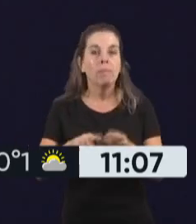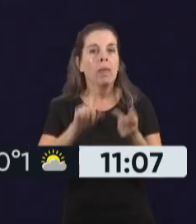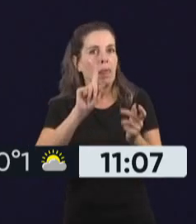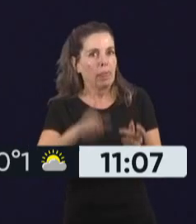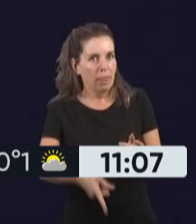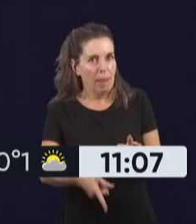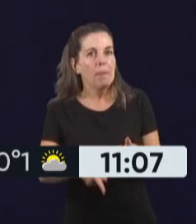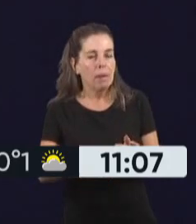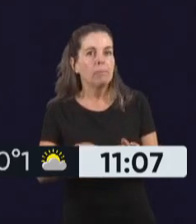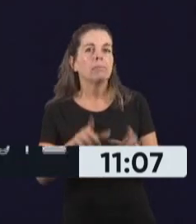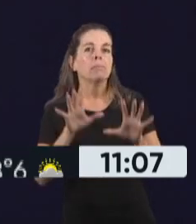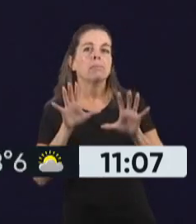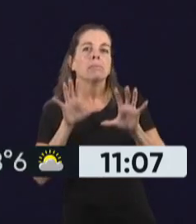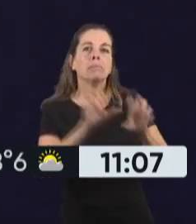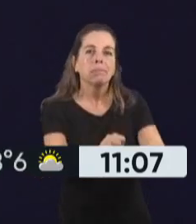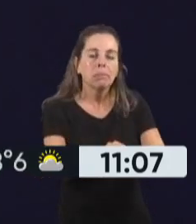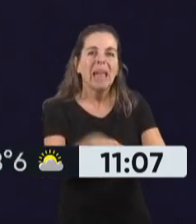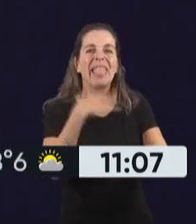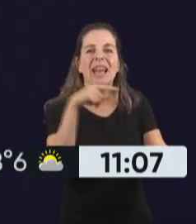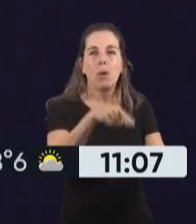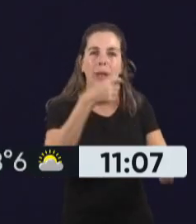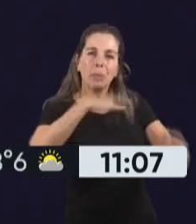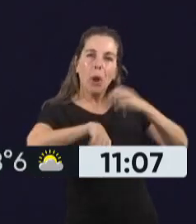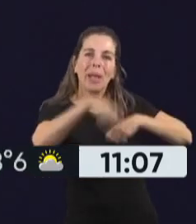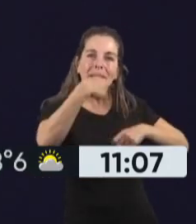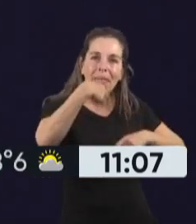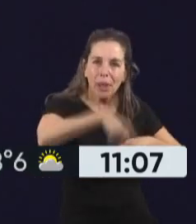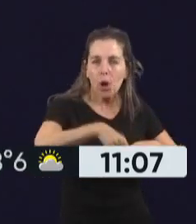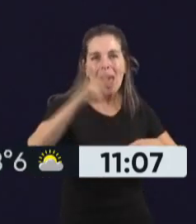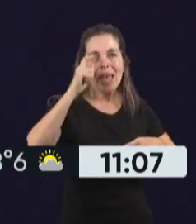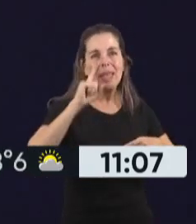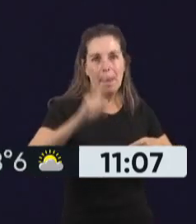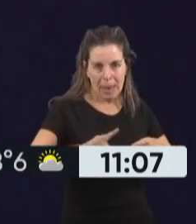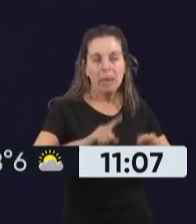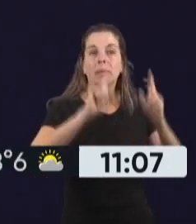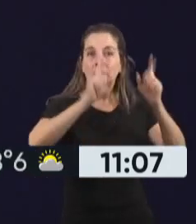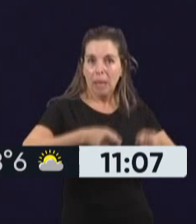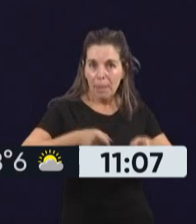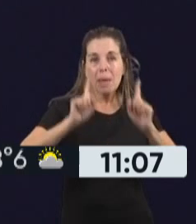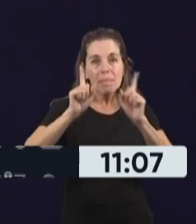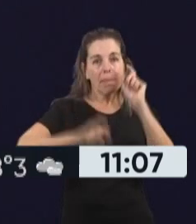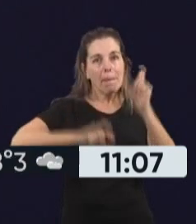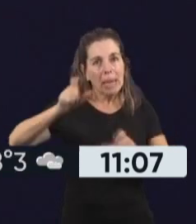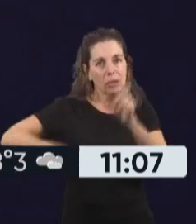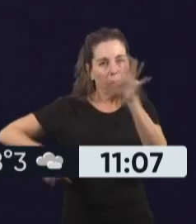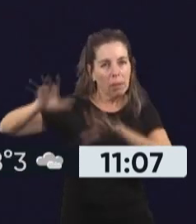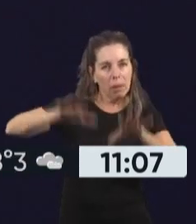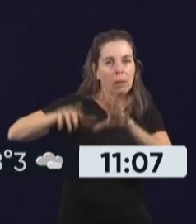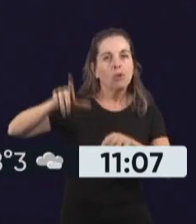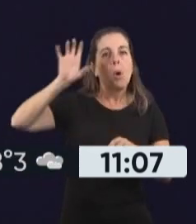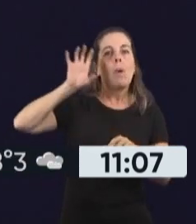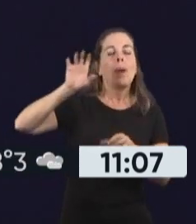detuvieron 10.916 delincuentes por tráfico de drogas, se deportaron a familiares del narcoterrorista ecuatoriano